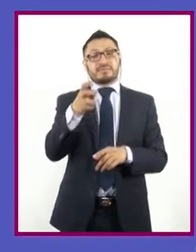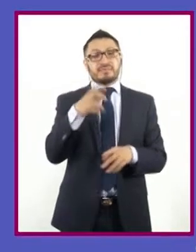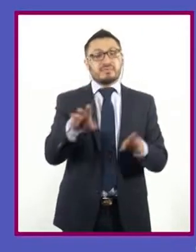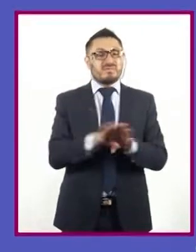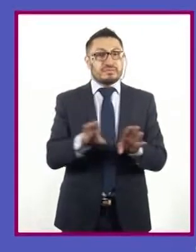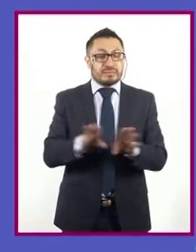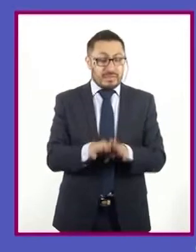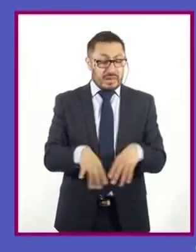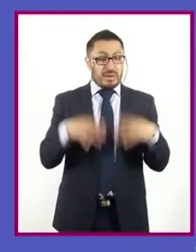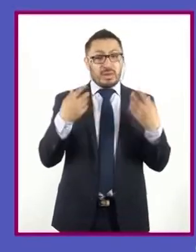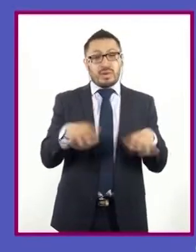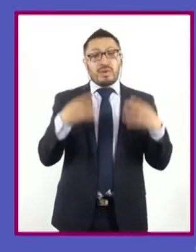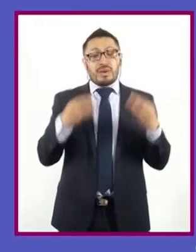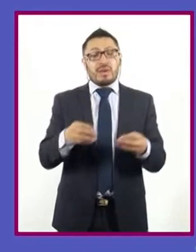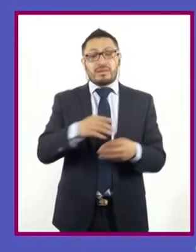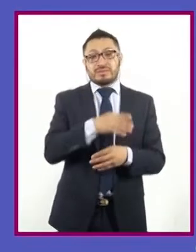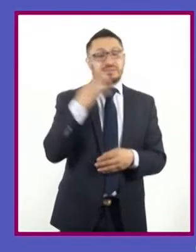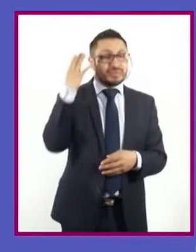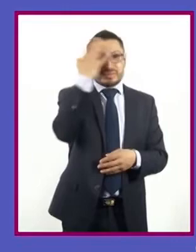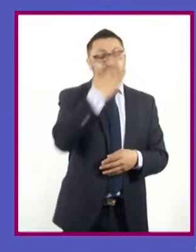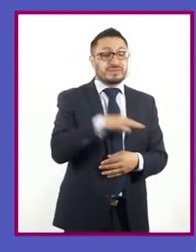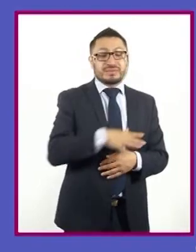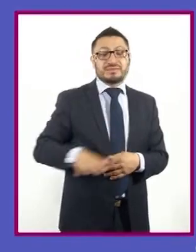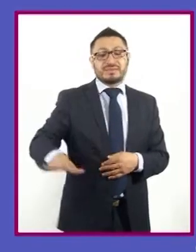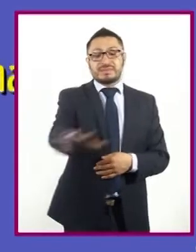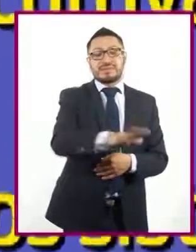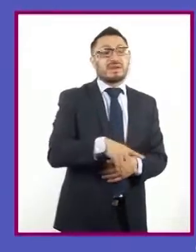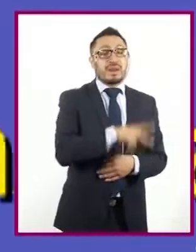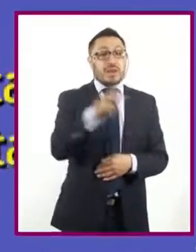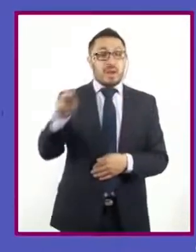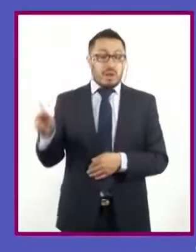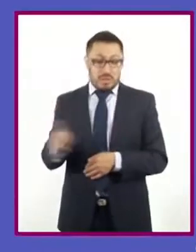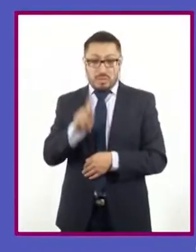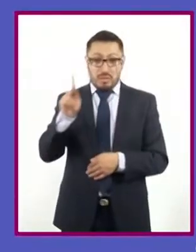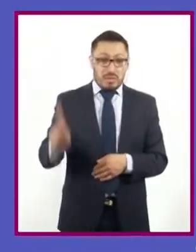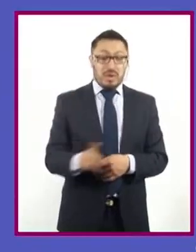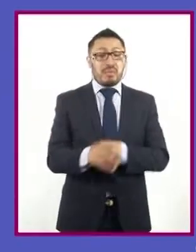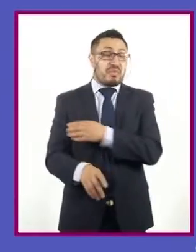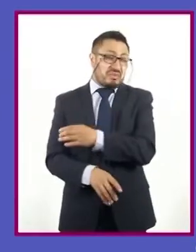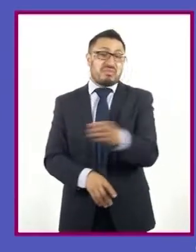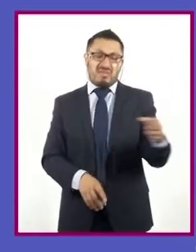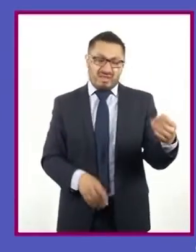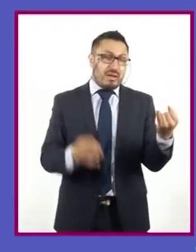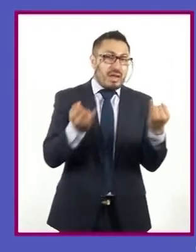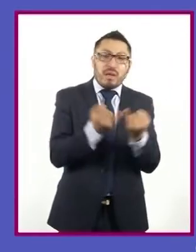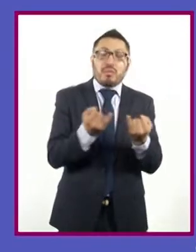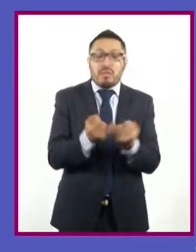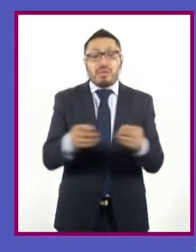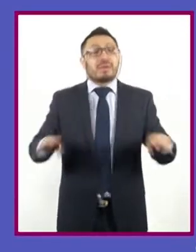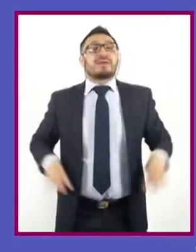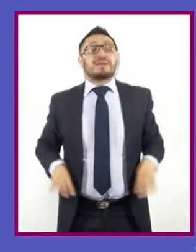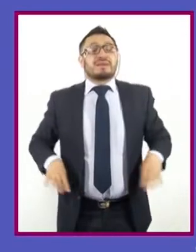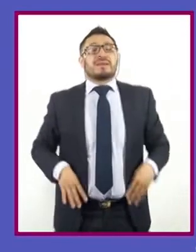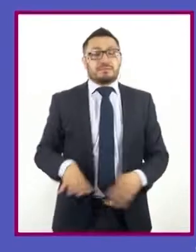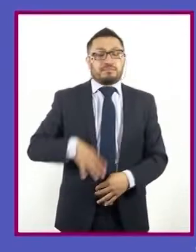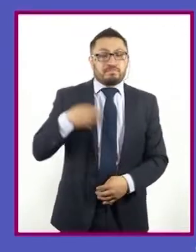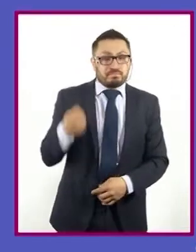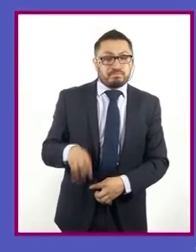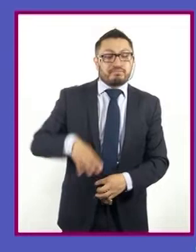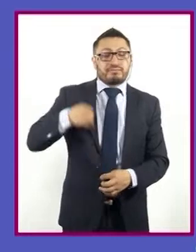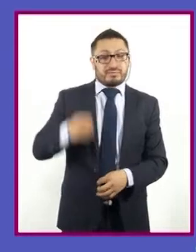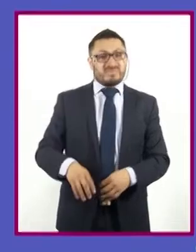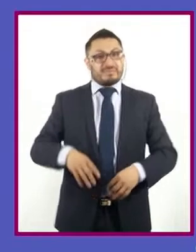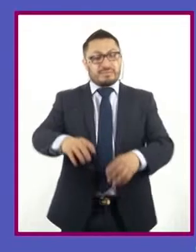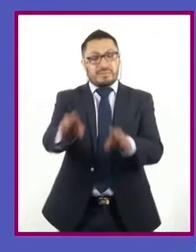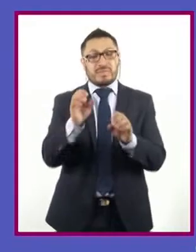en gran medida, los paisajes de las zonas rurales y de los pueblos. En muchos aspectos, la lucha para cultivar y